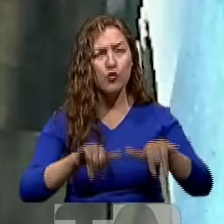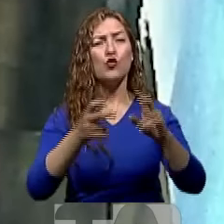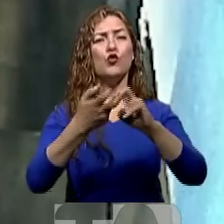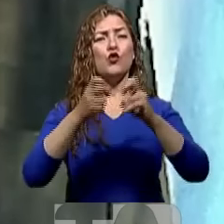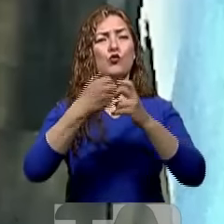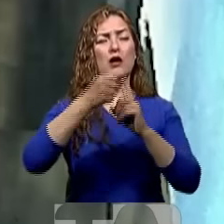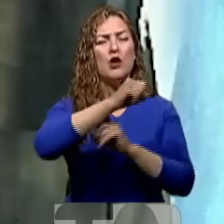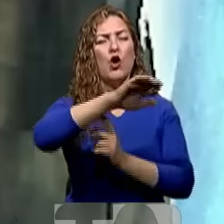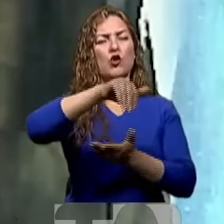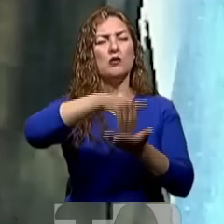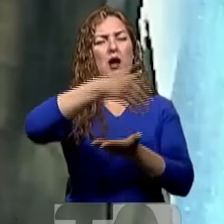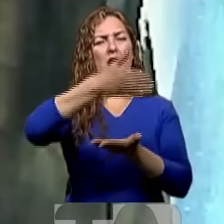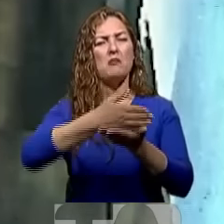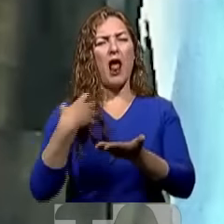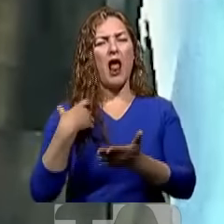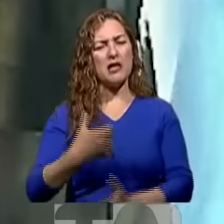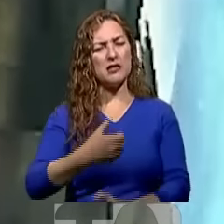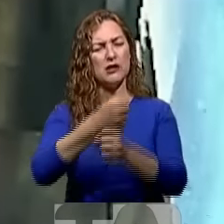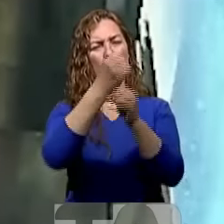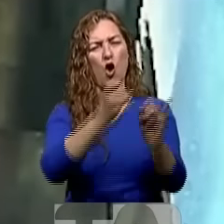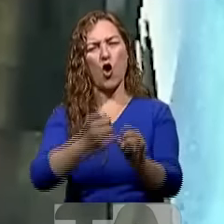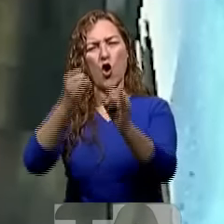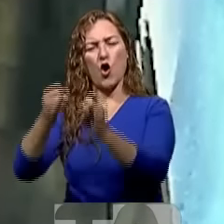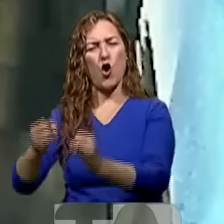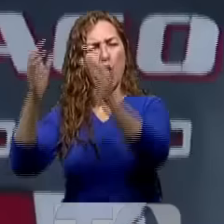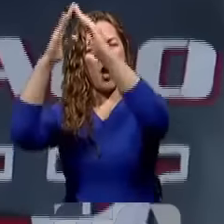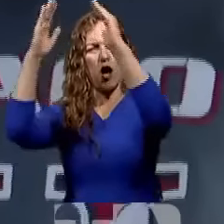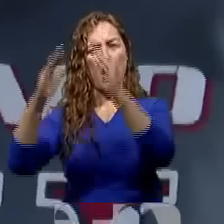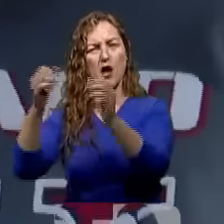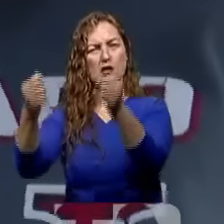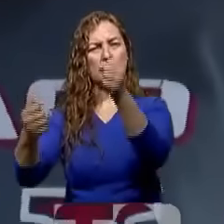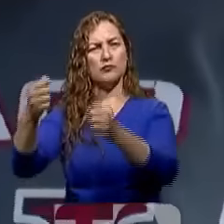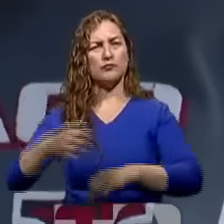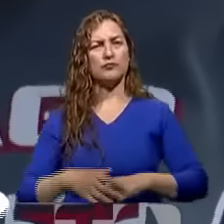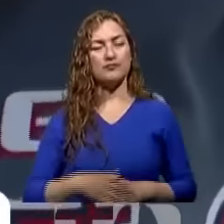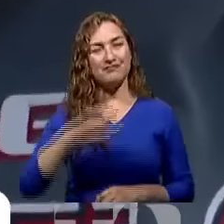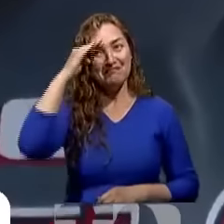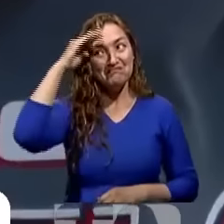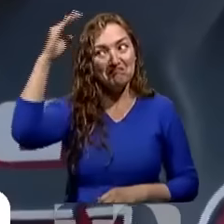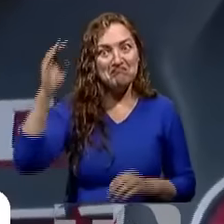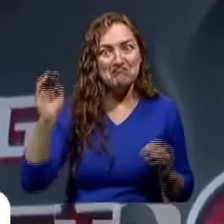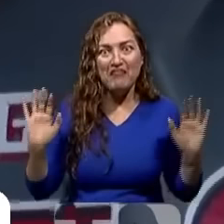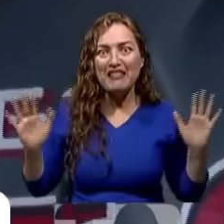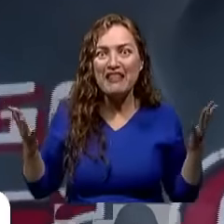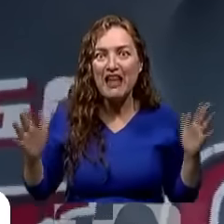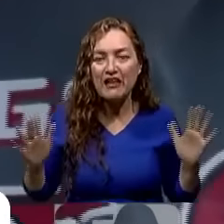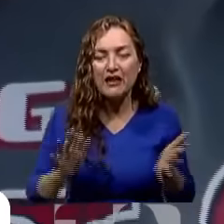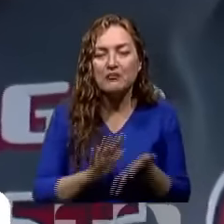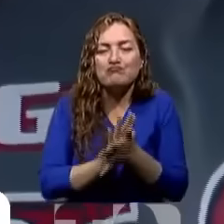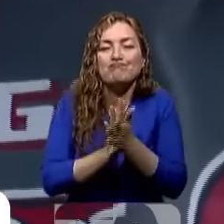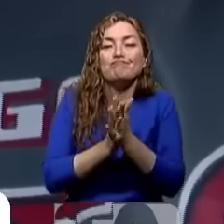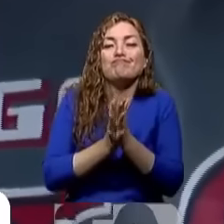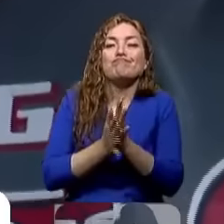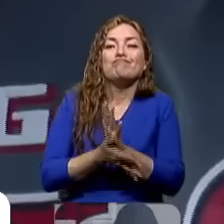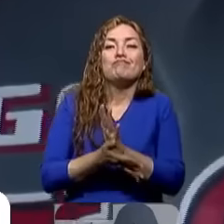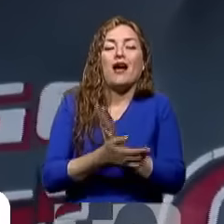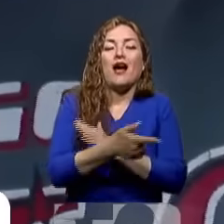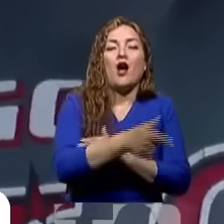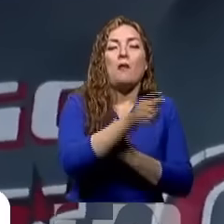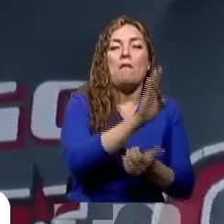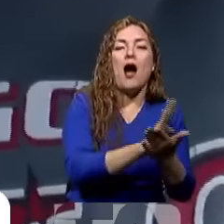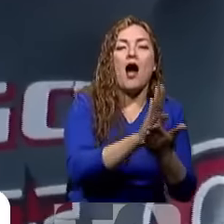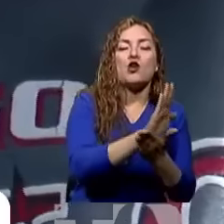de situaciones y garantizar la seguridad de sus hogares y vehículos. La policía, no tenemos policías aquí en el sector, ni Santo Tomás 1, ni Santo